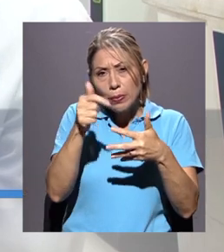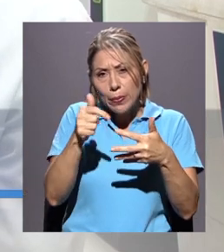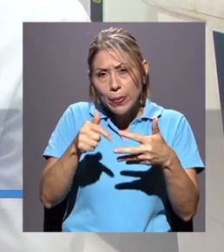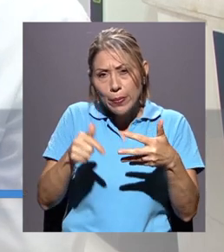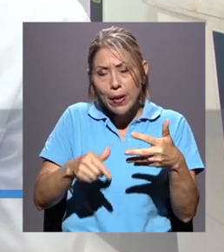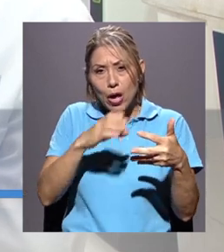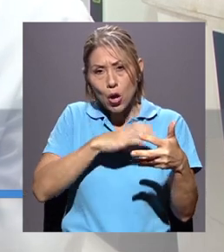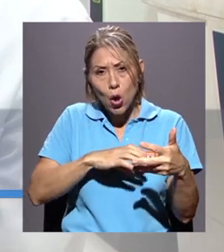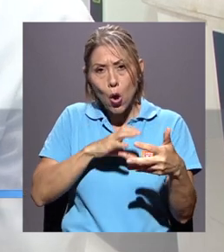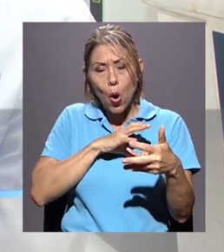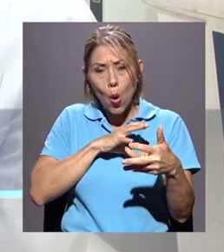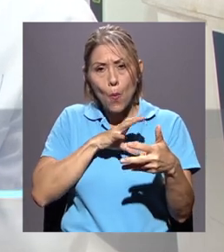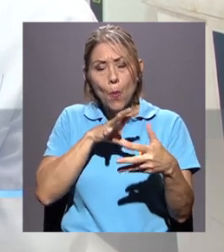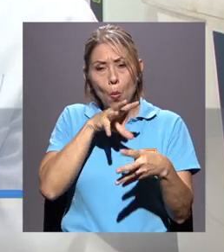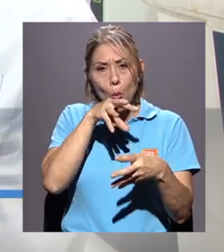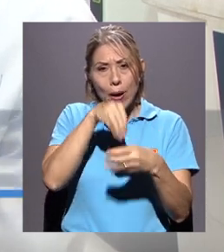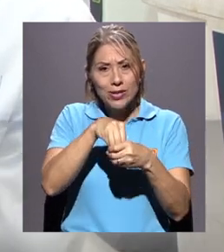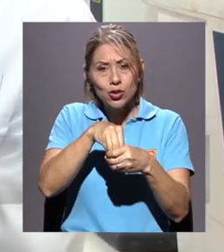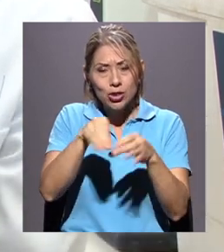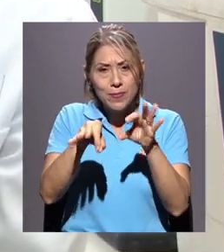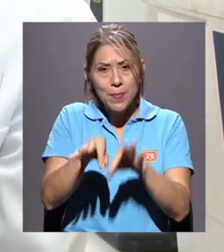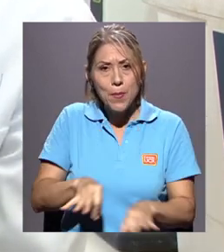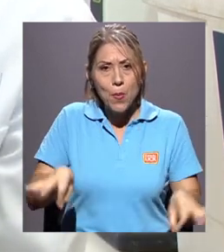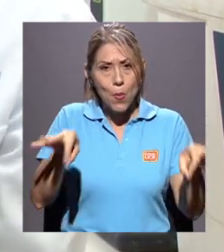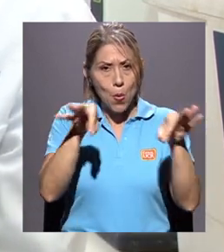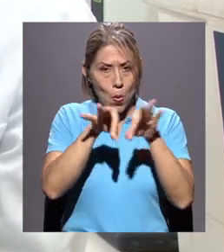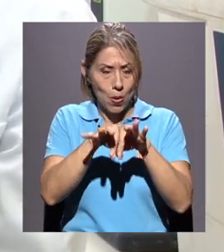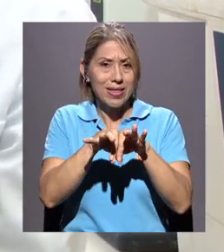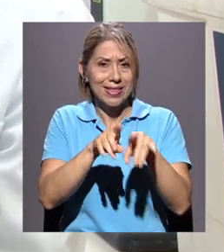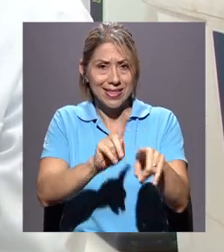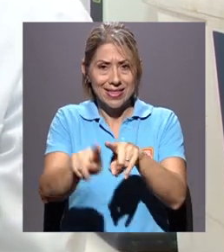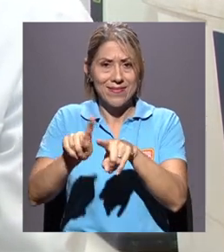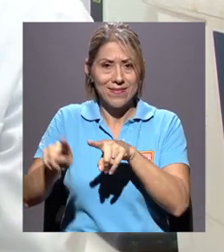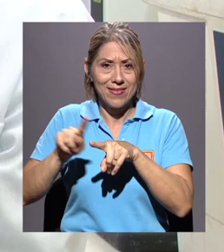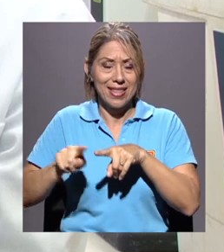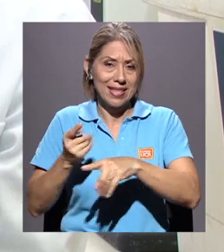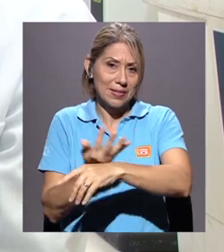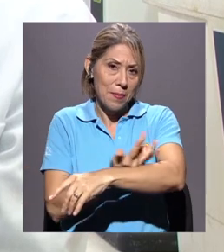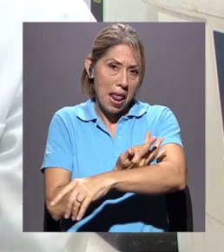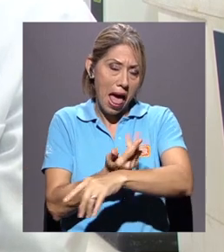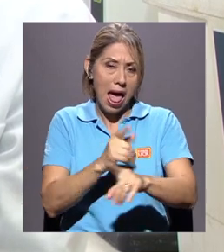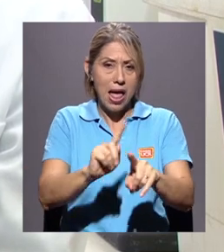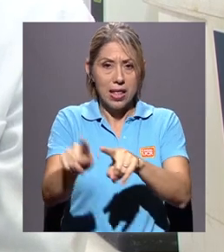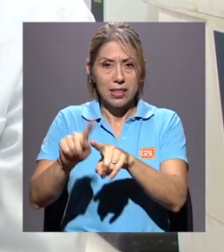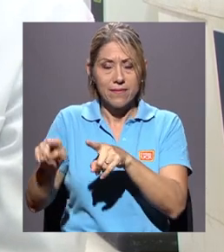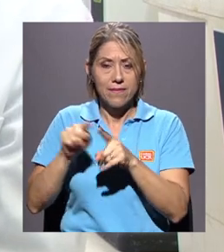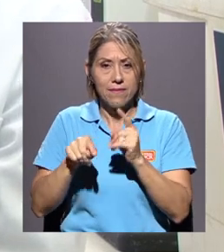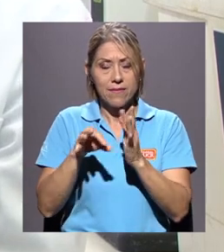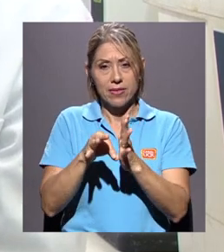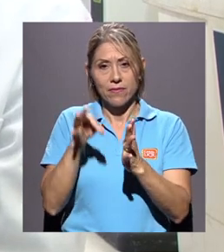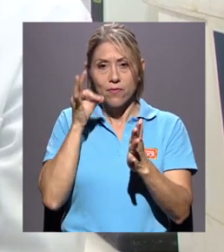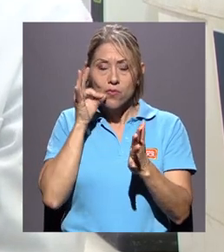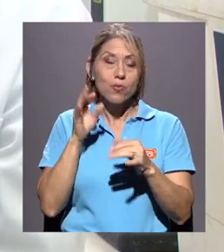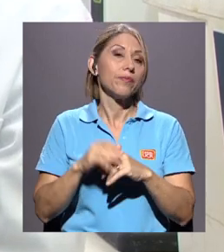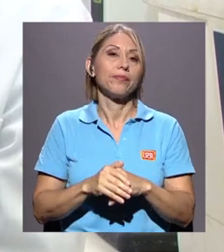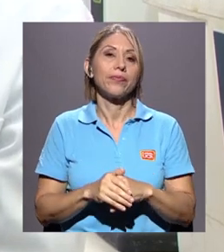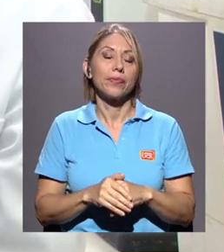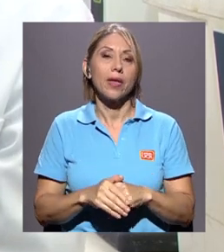de los compuestos importantes, compuestos característicos de diferentes plantas o de diferentes frutas, y